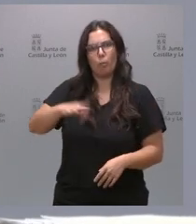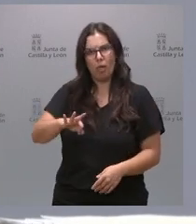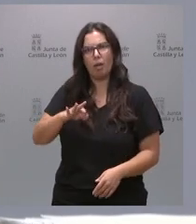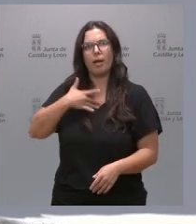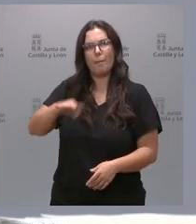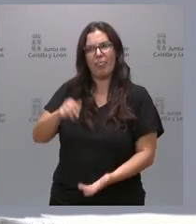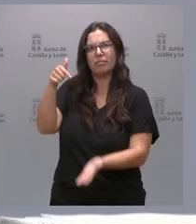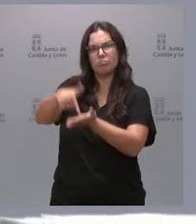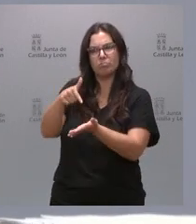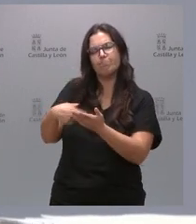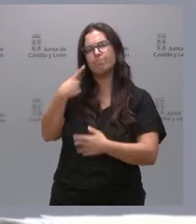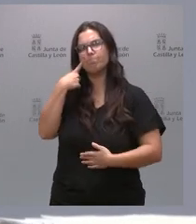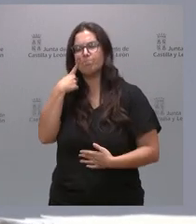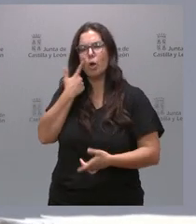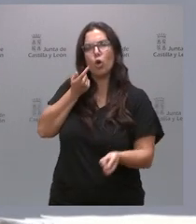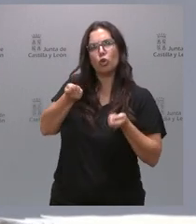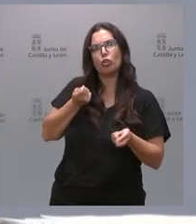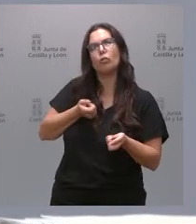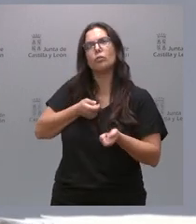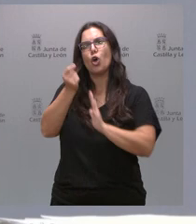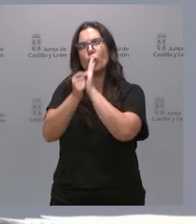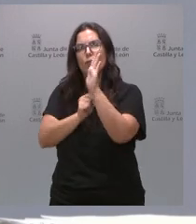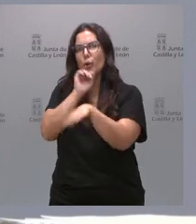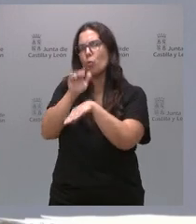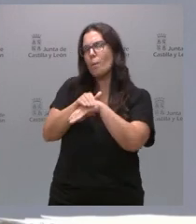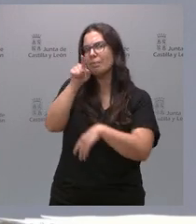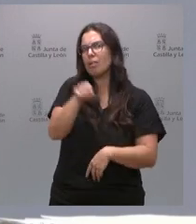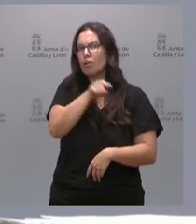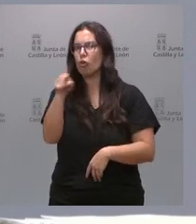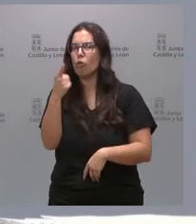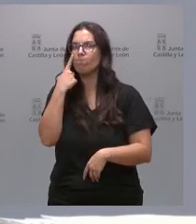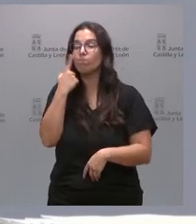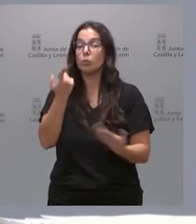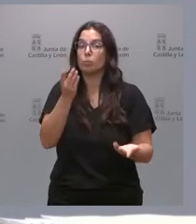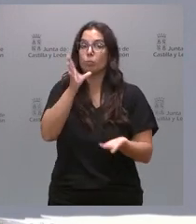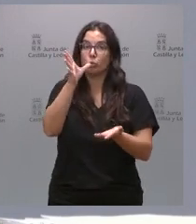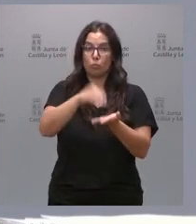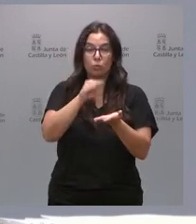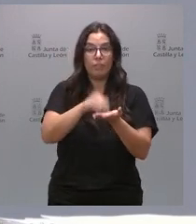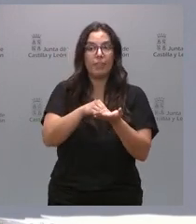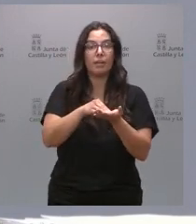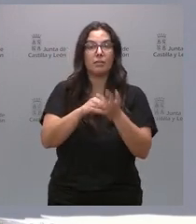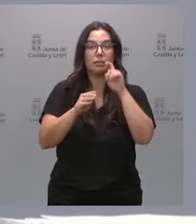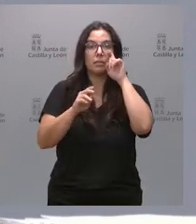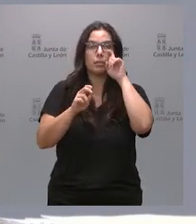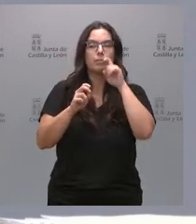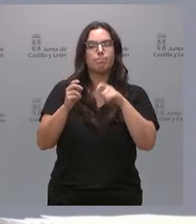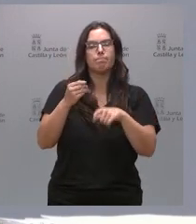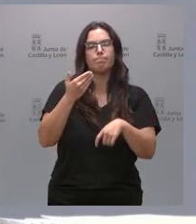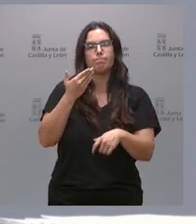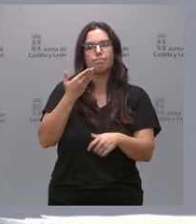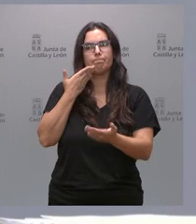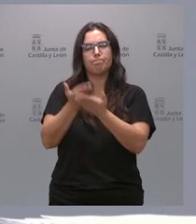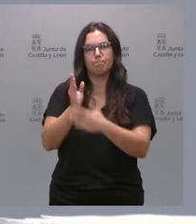de vigilancia del cumplimiento de las condiciones de la misma esto ha llevado en ocasiones a diversos requerimientos para